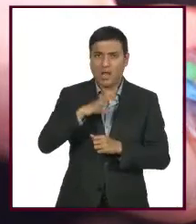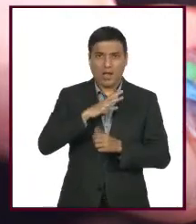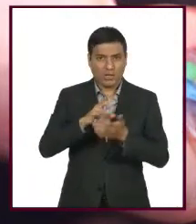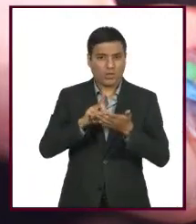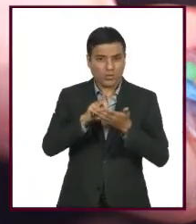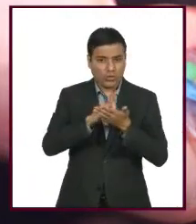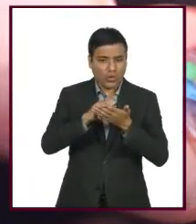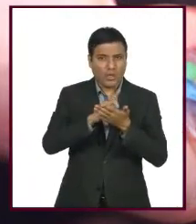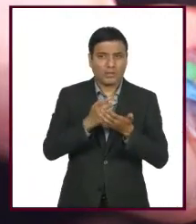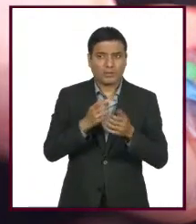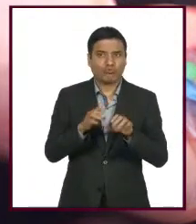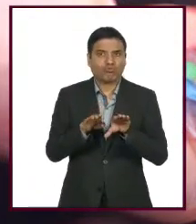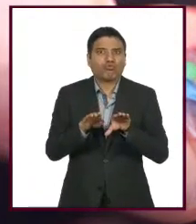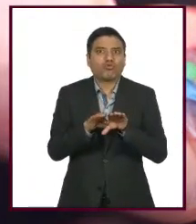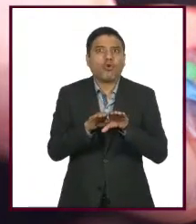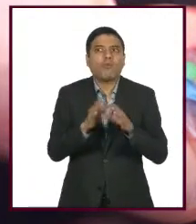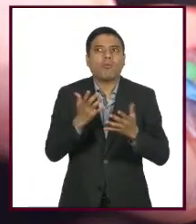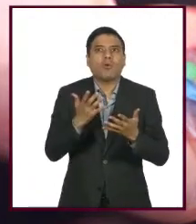doctor, donde no